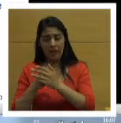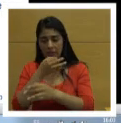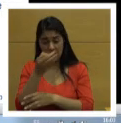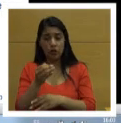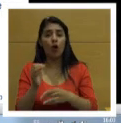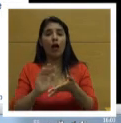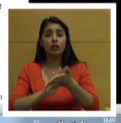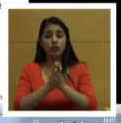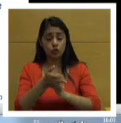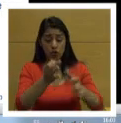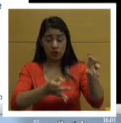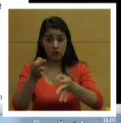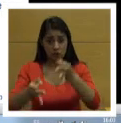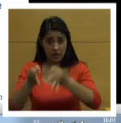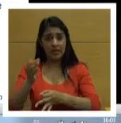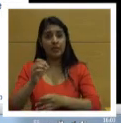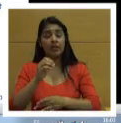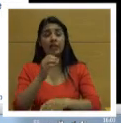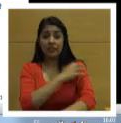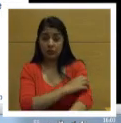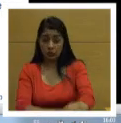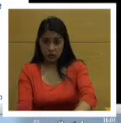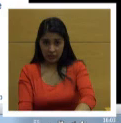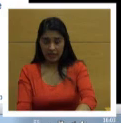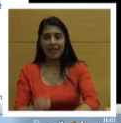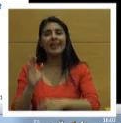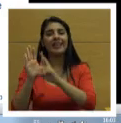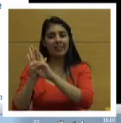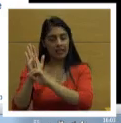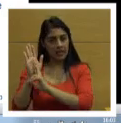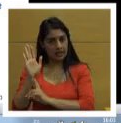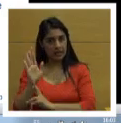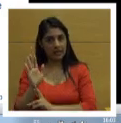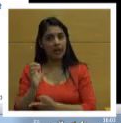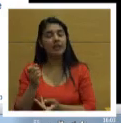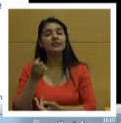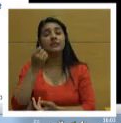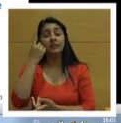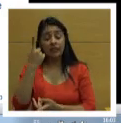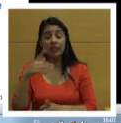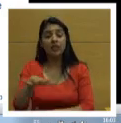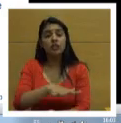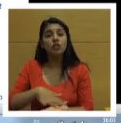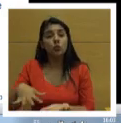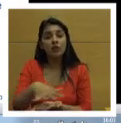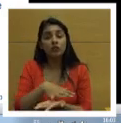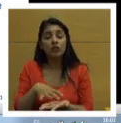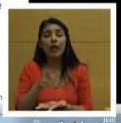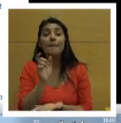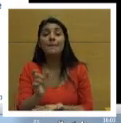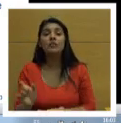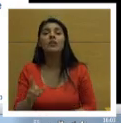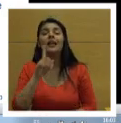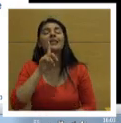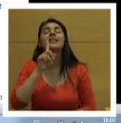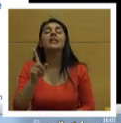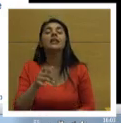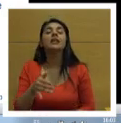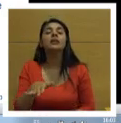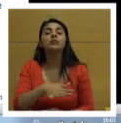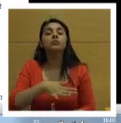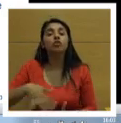tribunales nacionales que dichas reglas sean consideradas en situaciones de personas que se encuentren en condiciones de